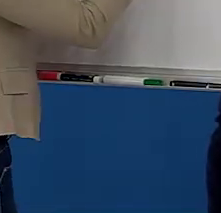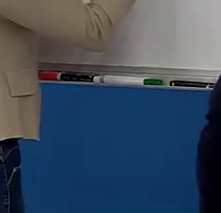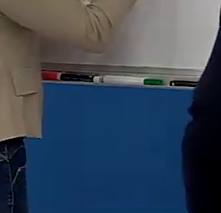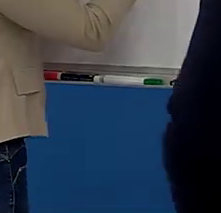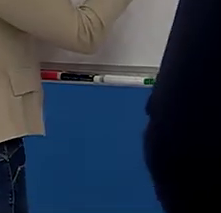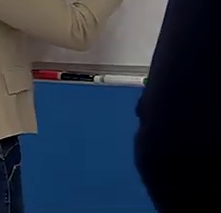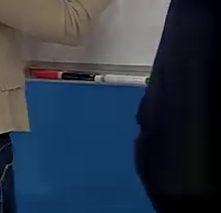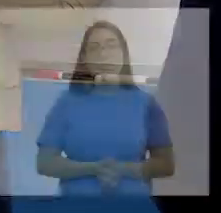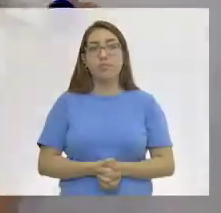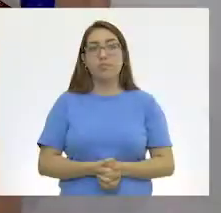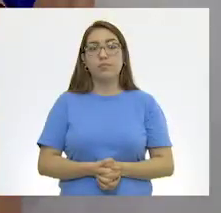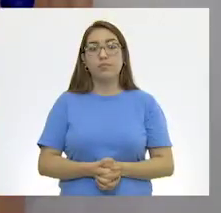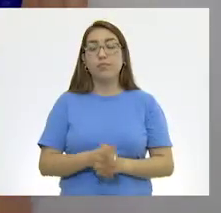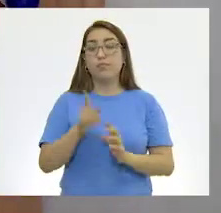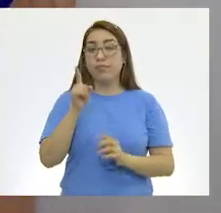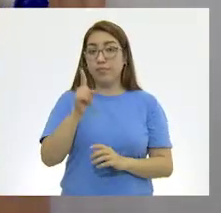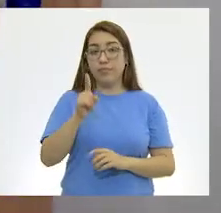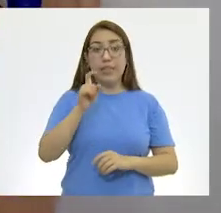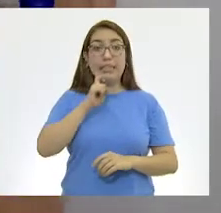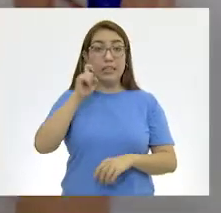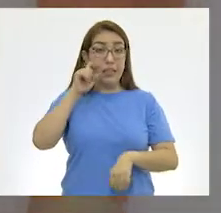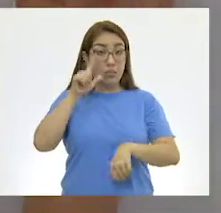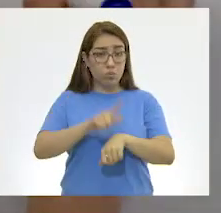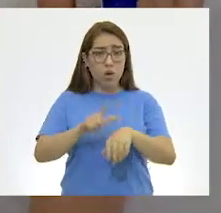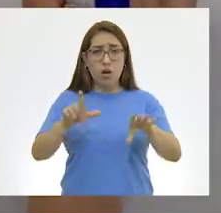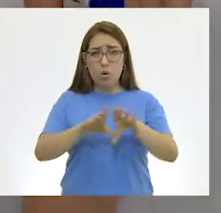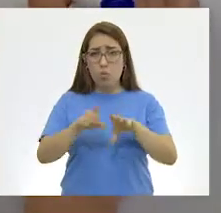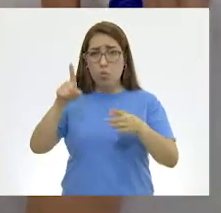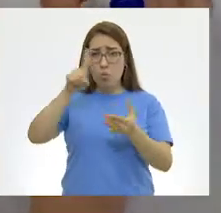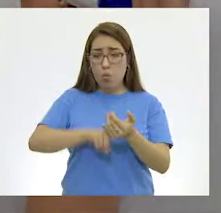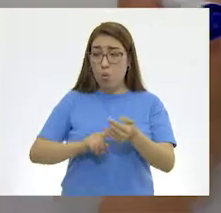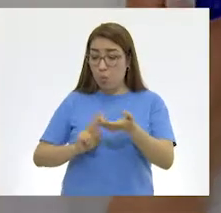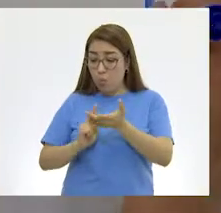En la reproducción sexual en las plantas.